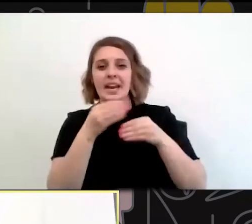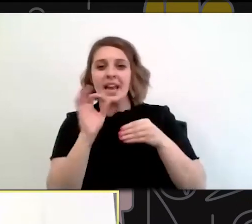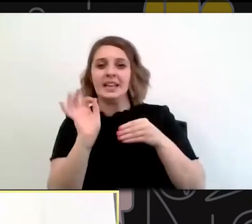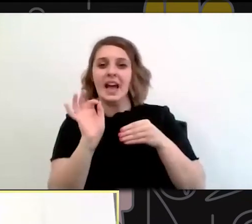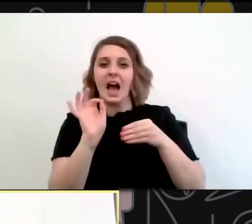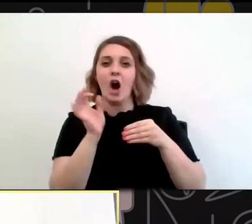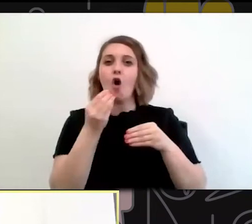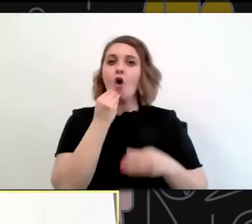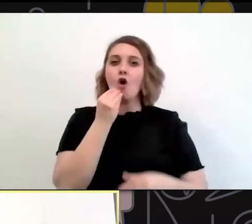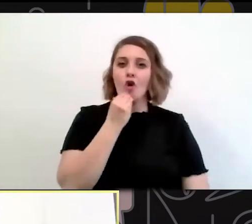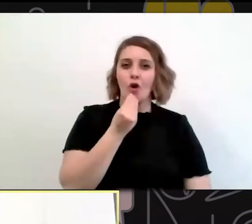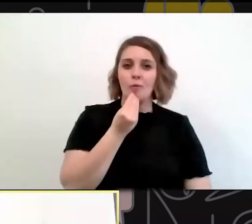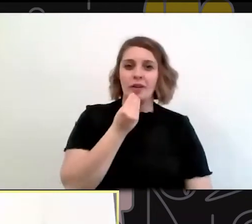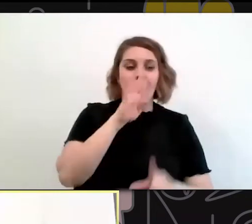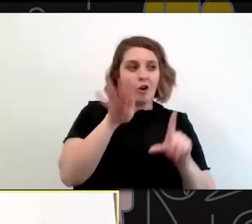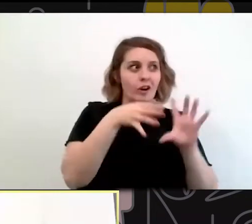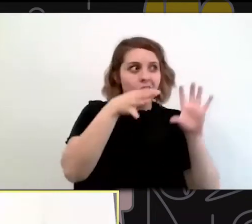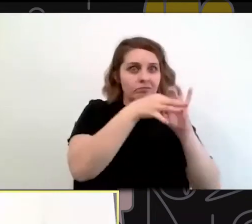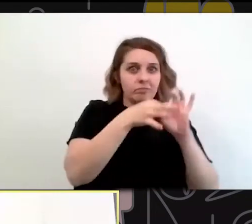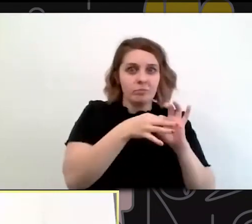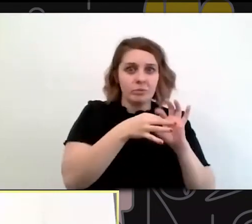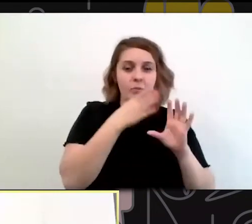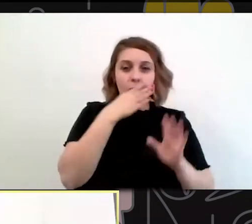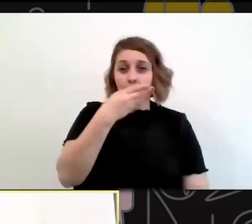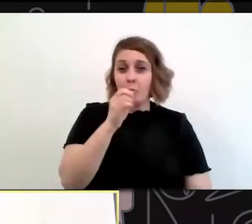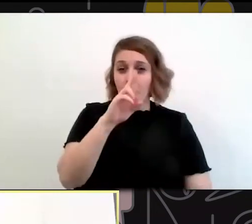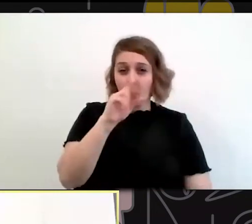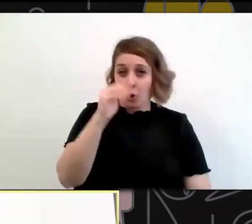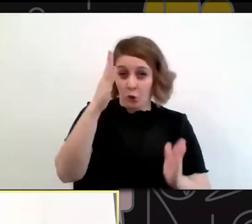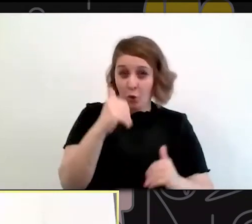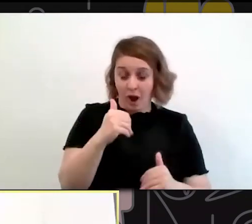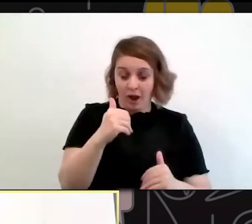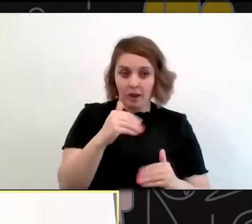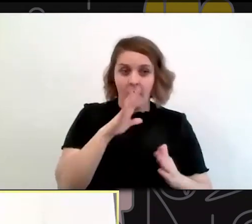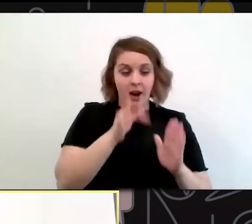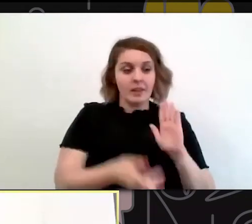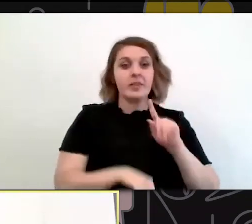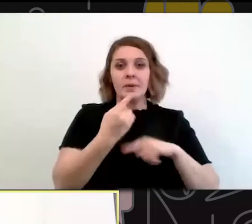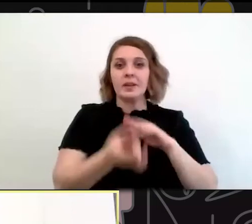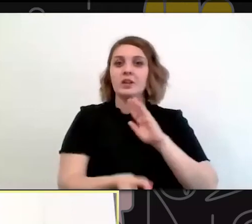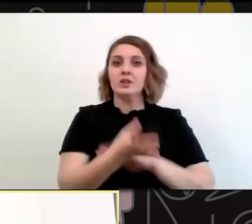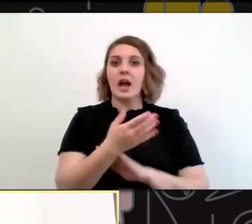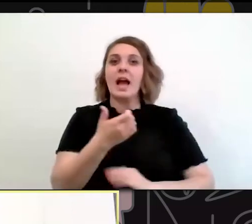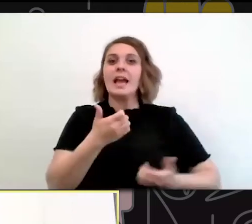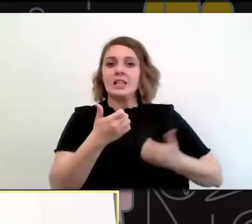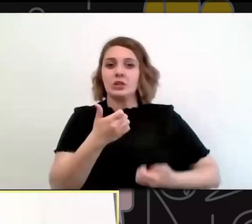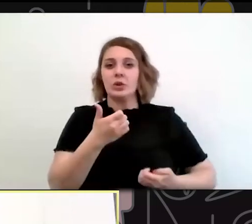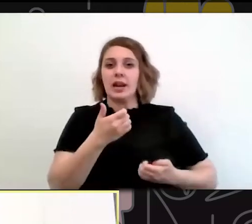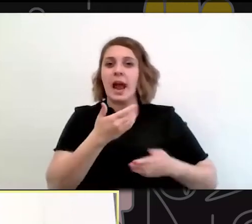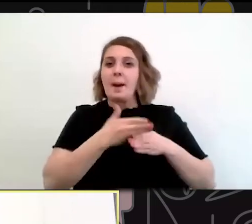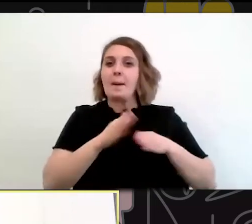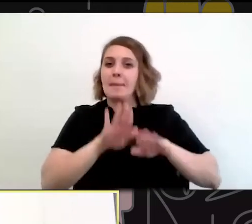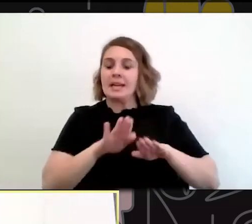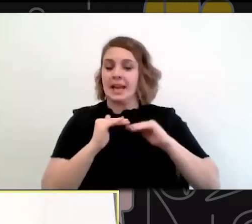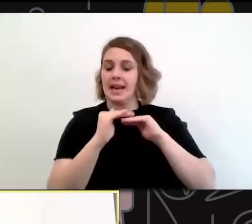el almuerzo, que no llevaban bolo. Y han aparecido insulinas muy basales muy lineales, como